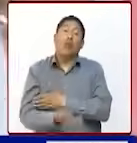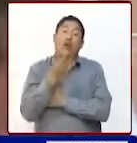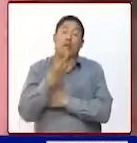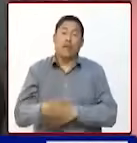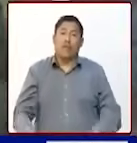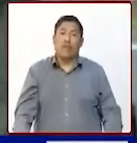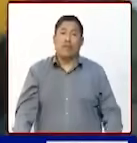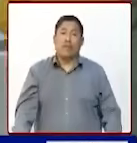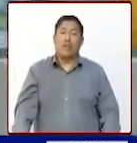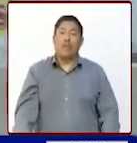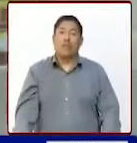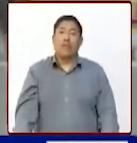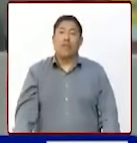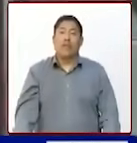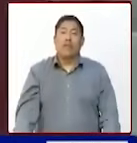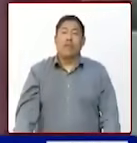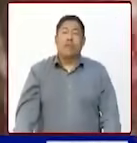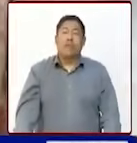mañana.